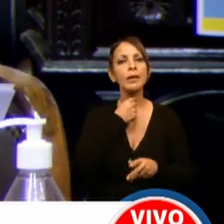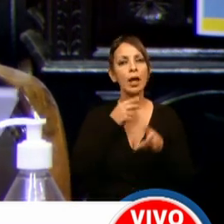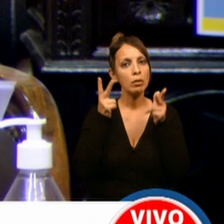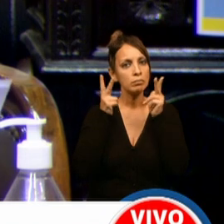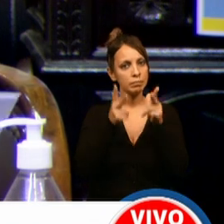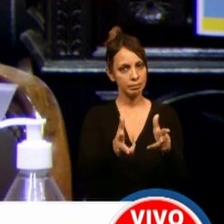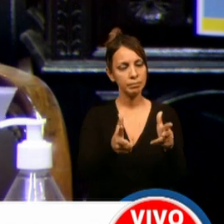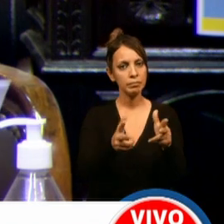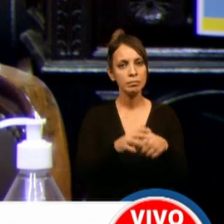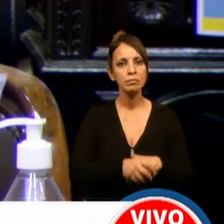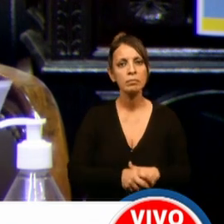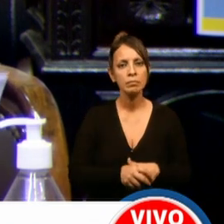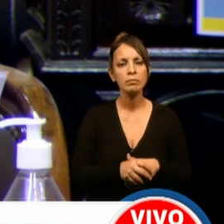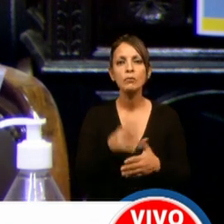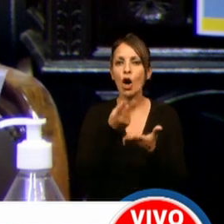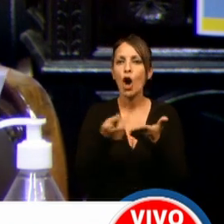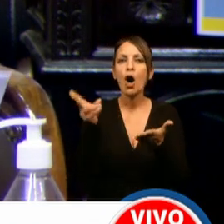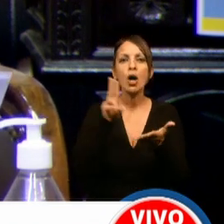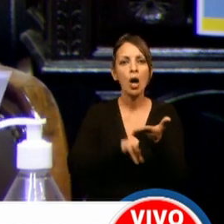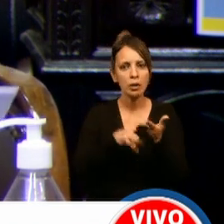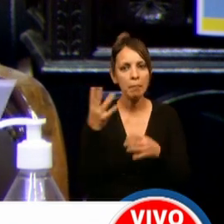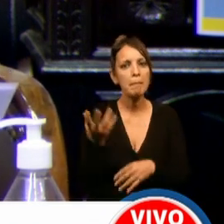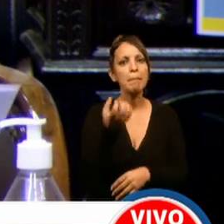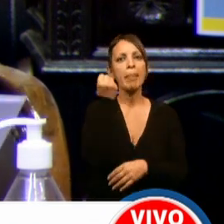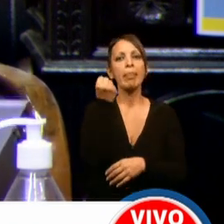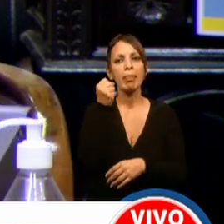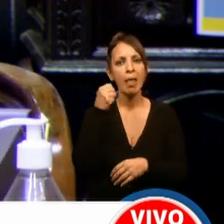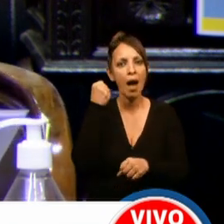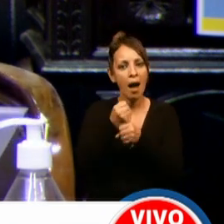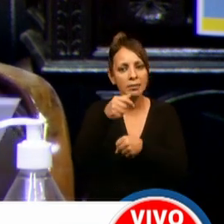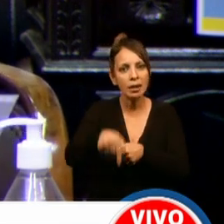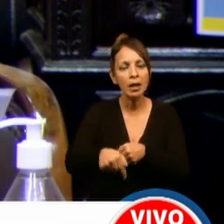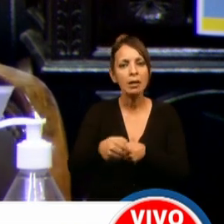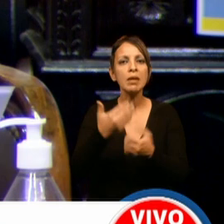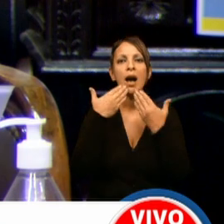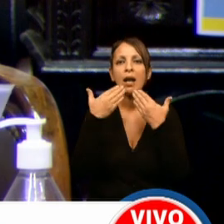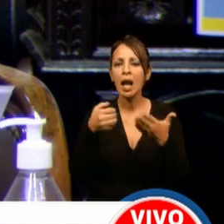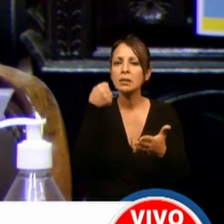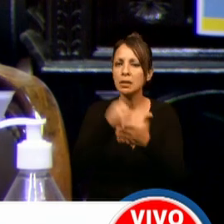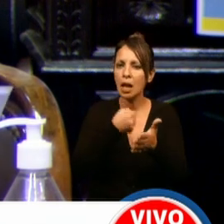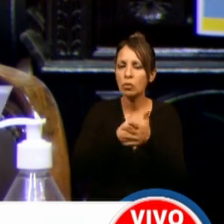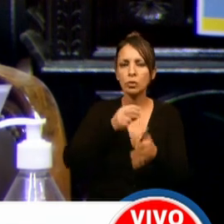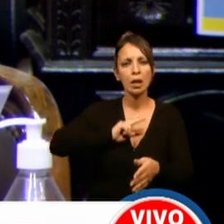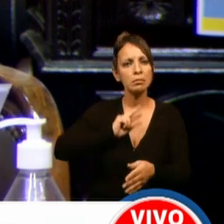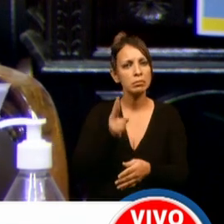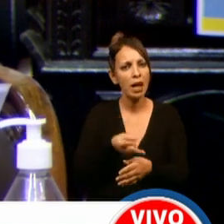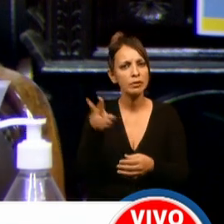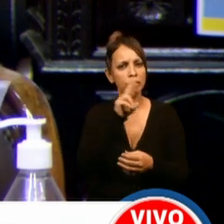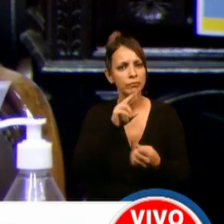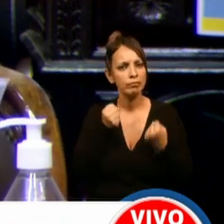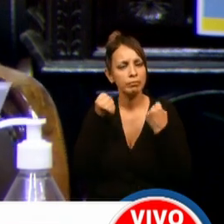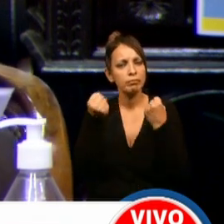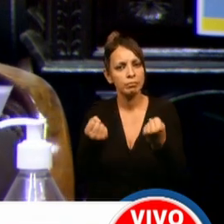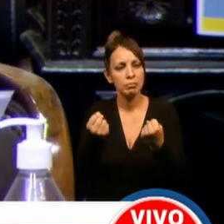que si una vez más hemos llegado hasta aquí ha sido fruto de la lucha trans feminista que hoy nuevamente se ve